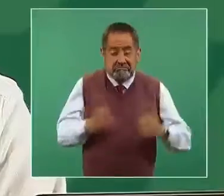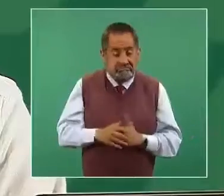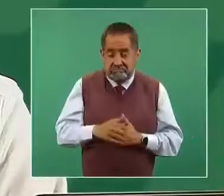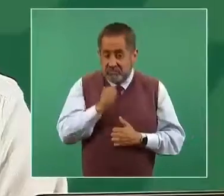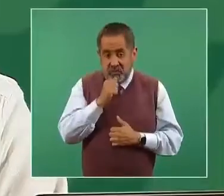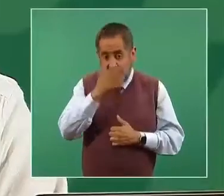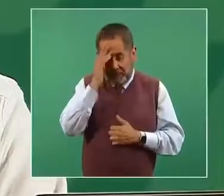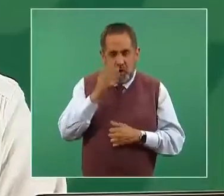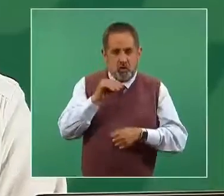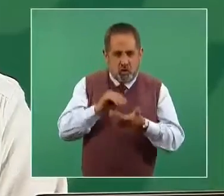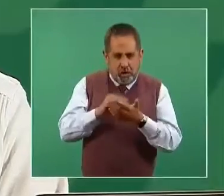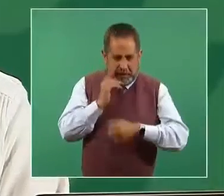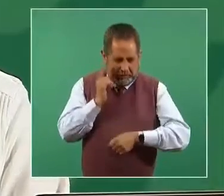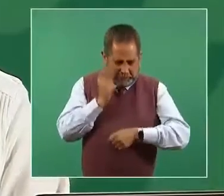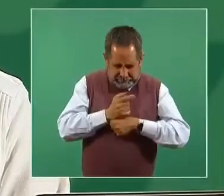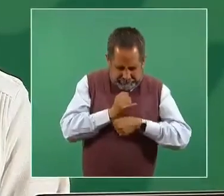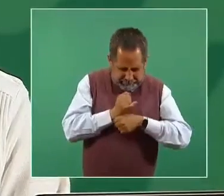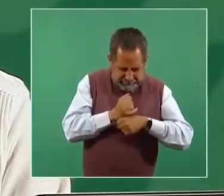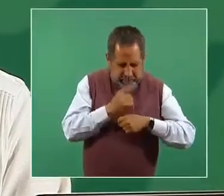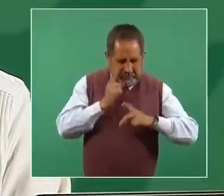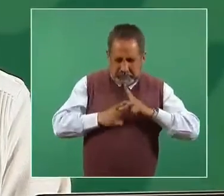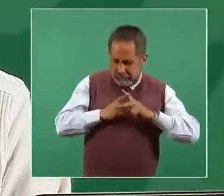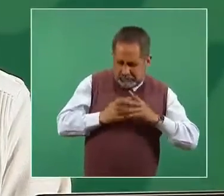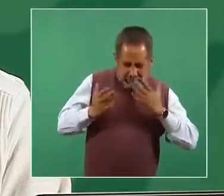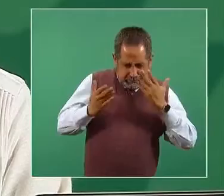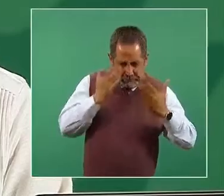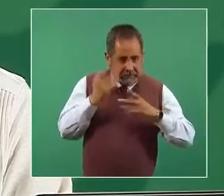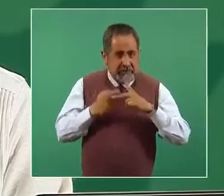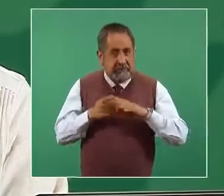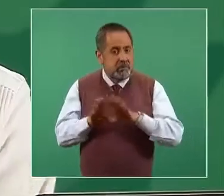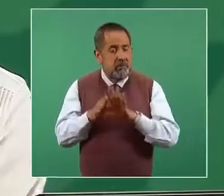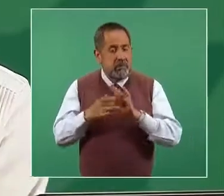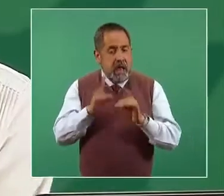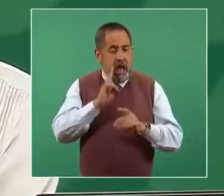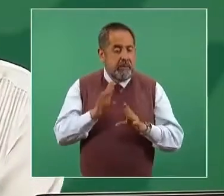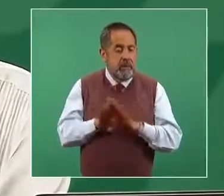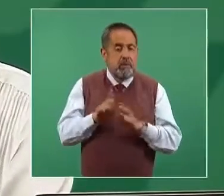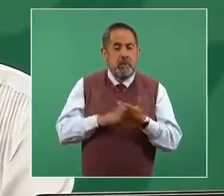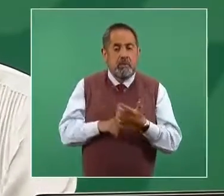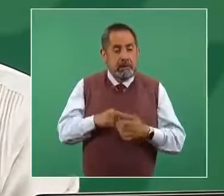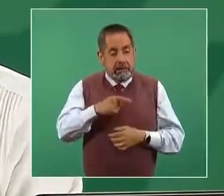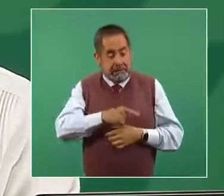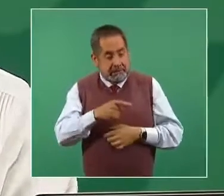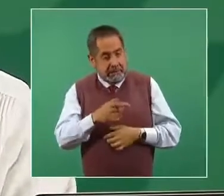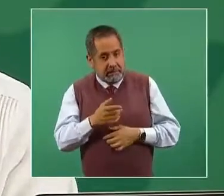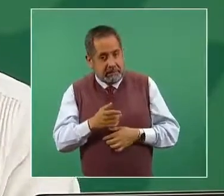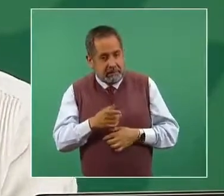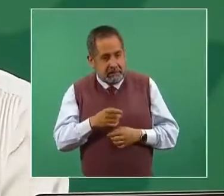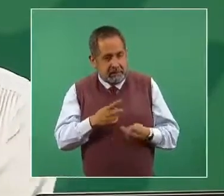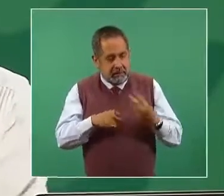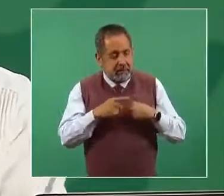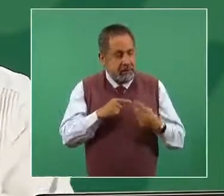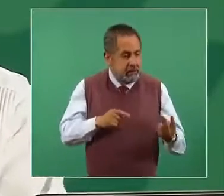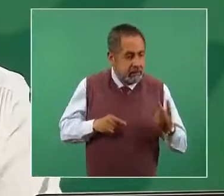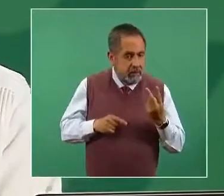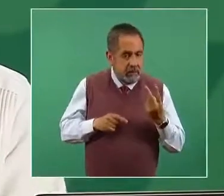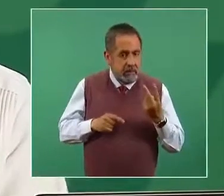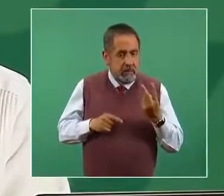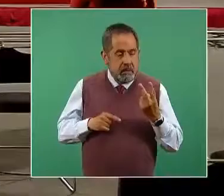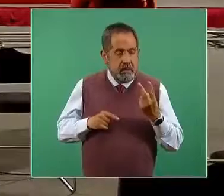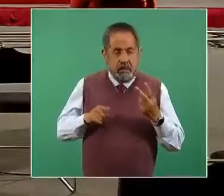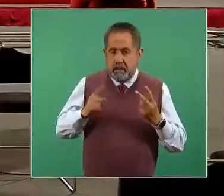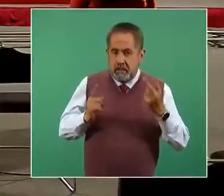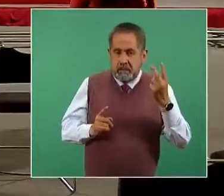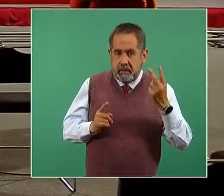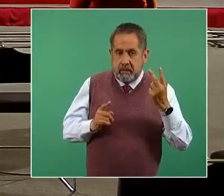análisis de carácter epidemiológico, estadístico, también considerando si esta frecuencia no revela también la distribución